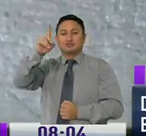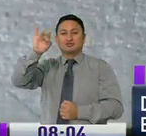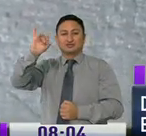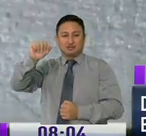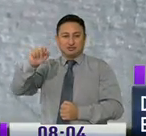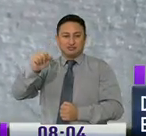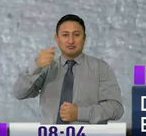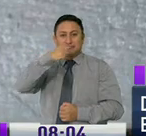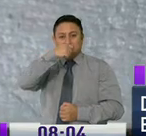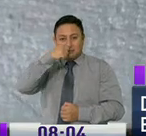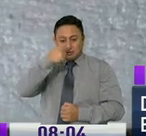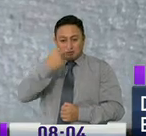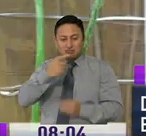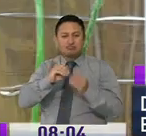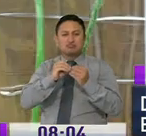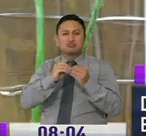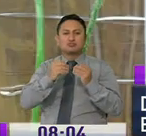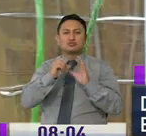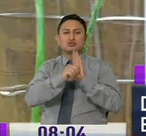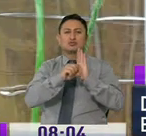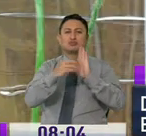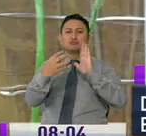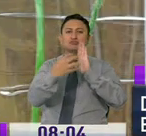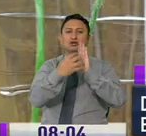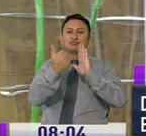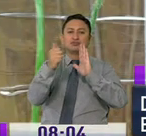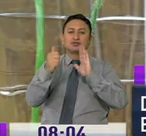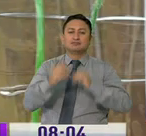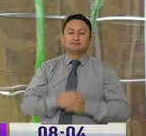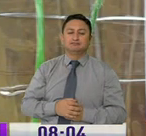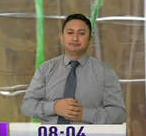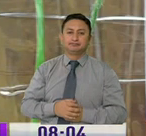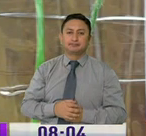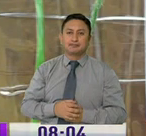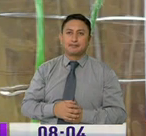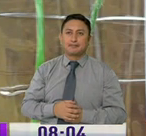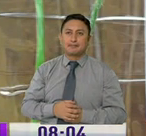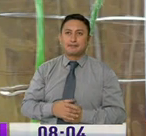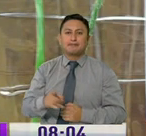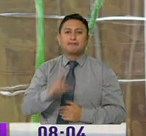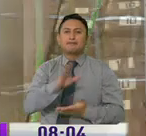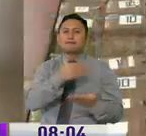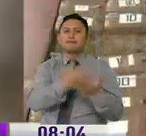de cocaína, cuyos paquetes llevaban como logotipo el número 10. El destino